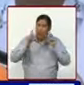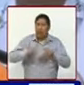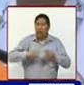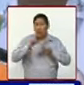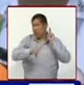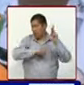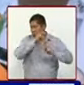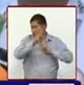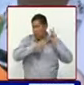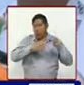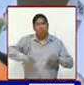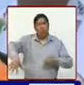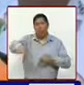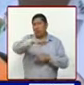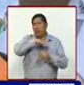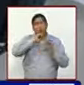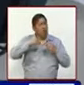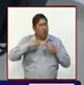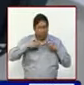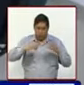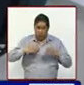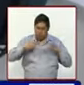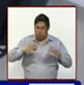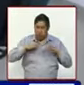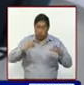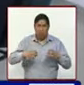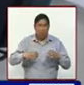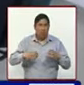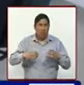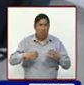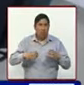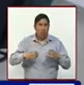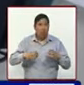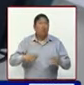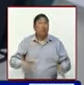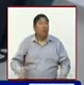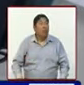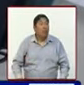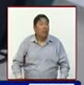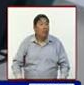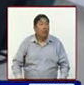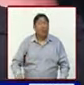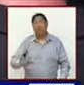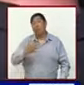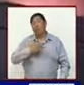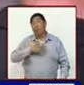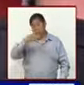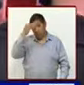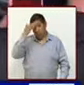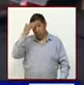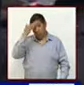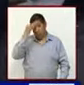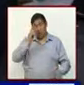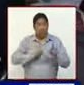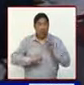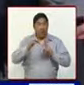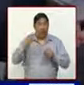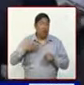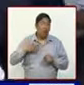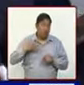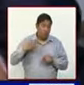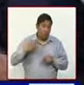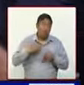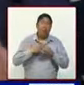y la población de esta zona pueda capacitarse. ¿Va a dar un incentivo a los estudiantes? Bueno, yo sé que es algo voluntario,